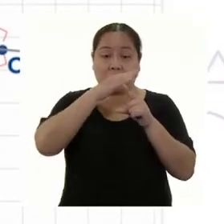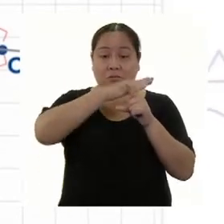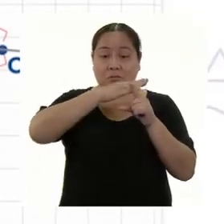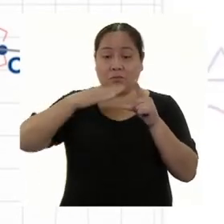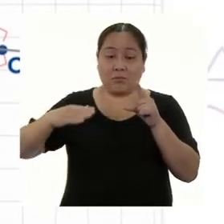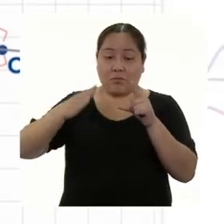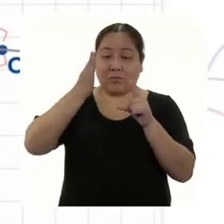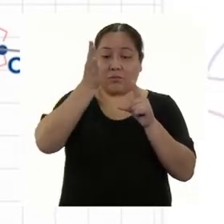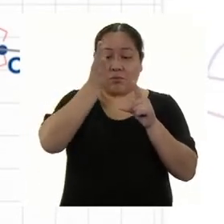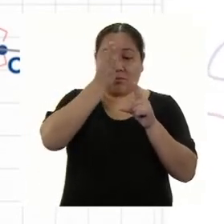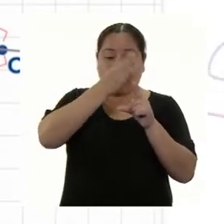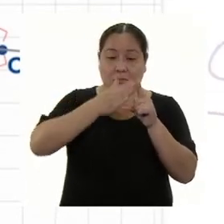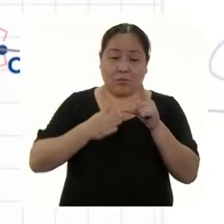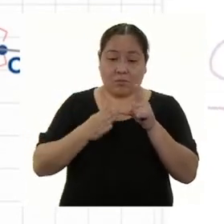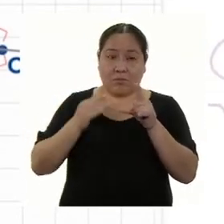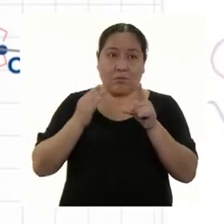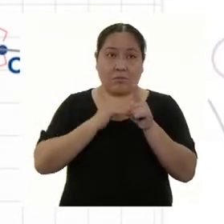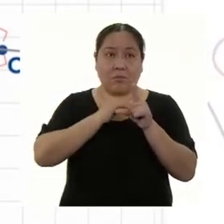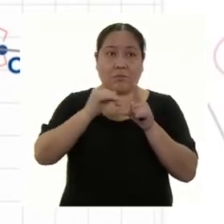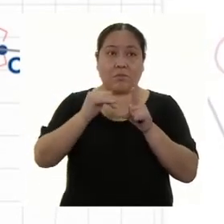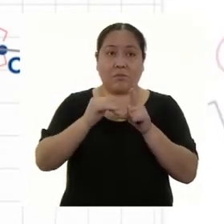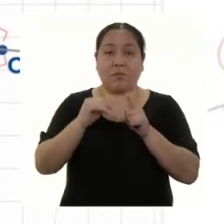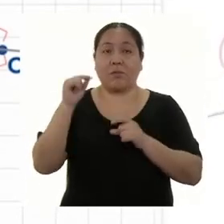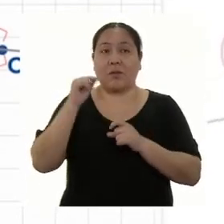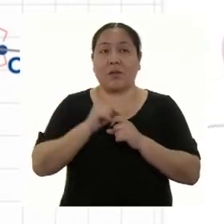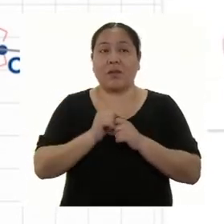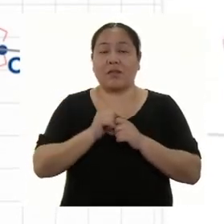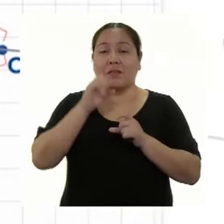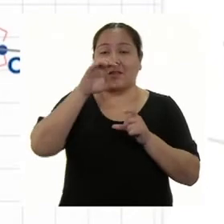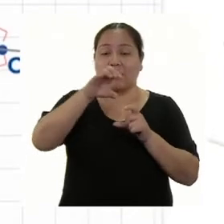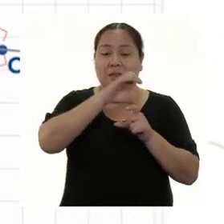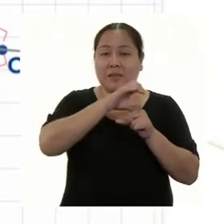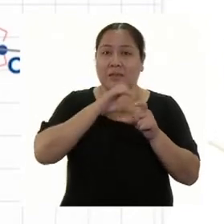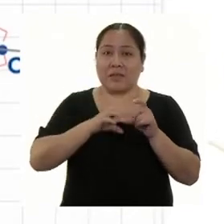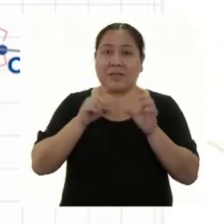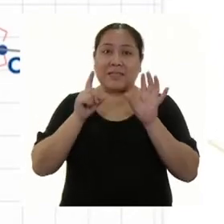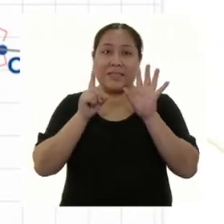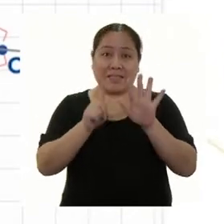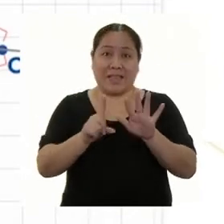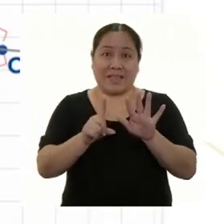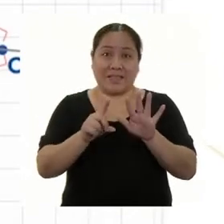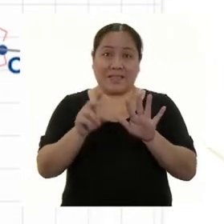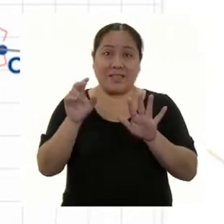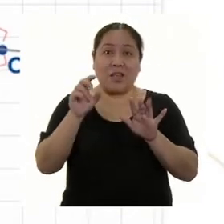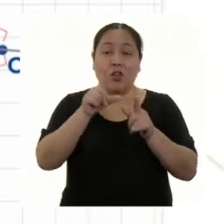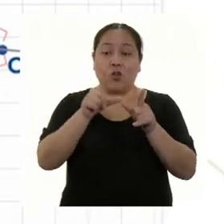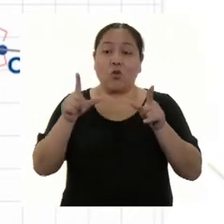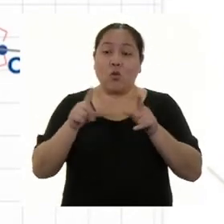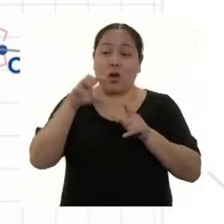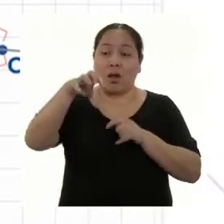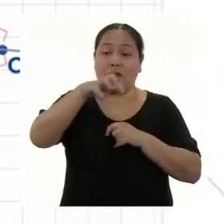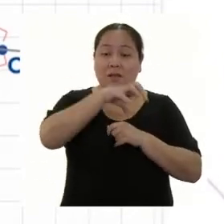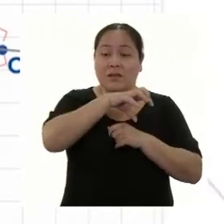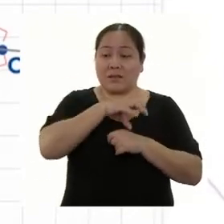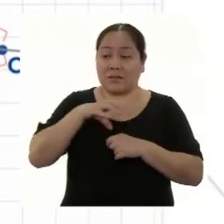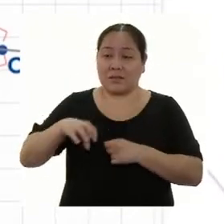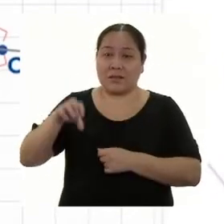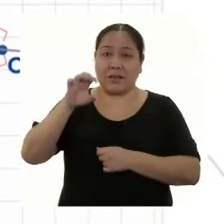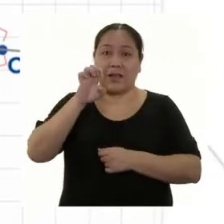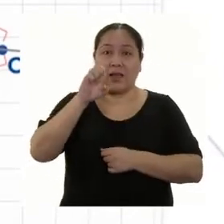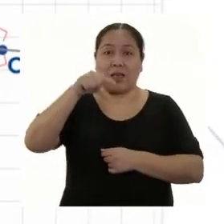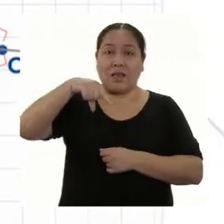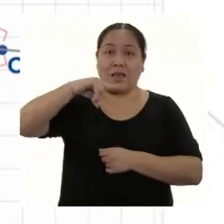medianas, la región triangular queda dividida en 6 regiones triangulares equivalentes.